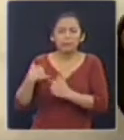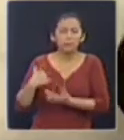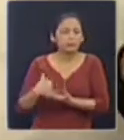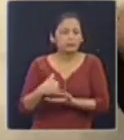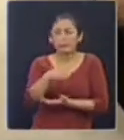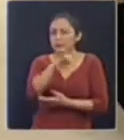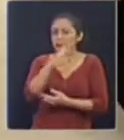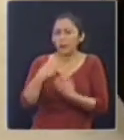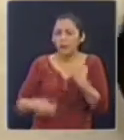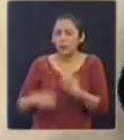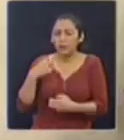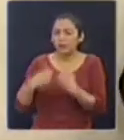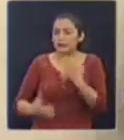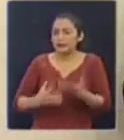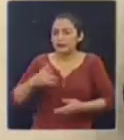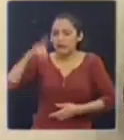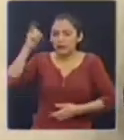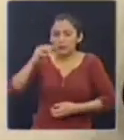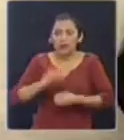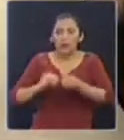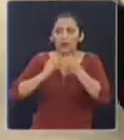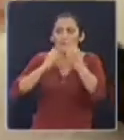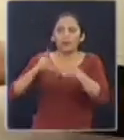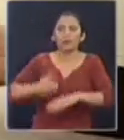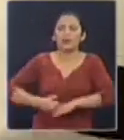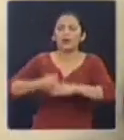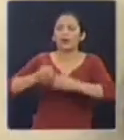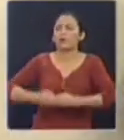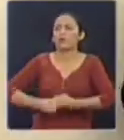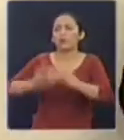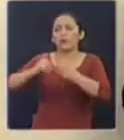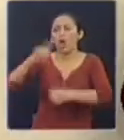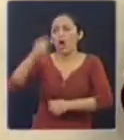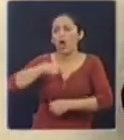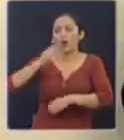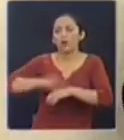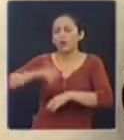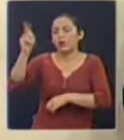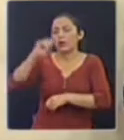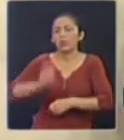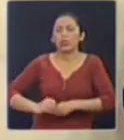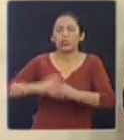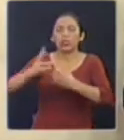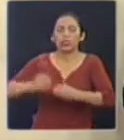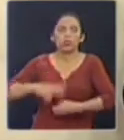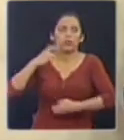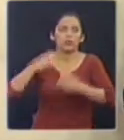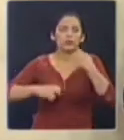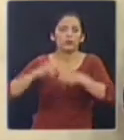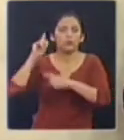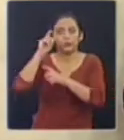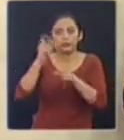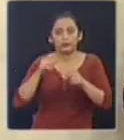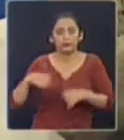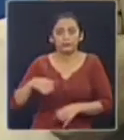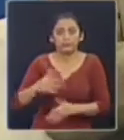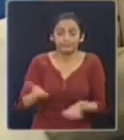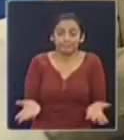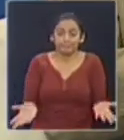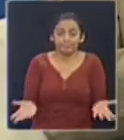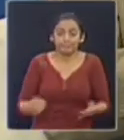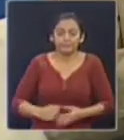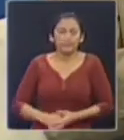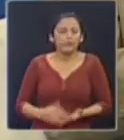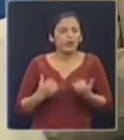que sea convocada va a retomar lo del juicio político o esto vendrá por la vía de la fiscalía y el proceso judicial. ¿Cuánto